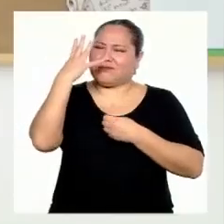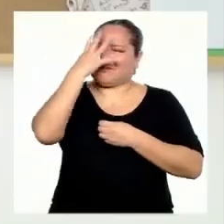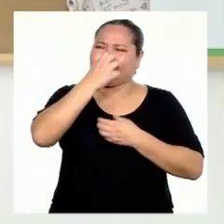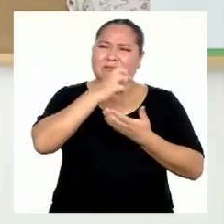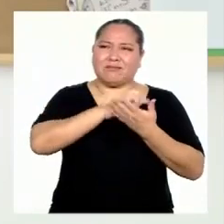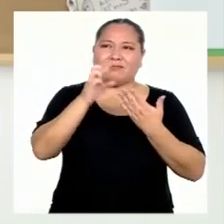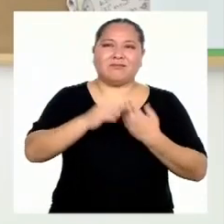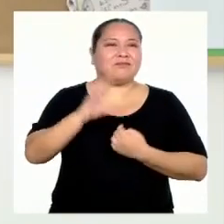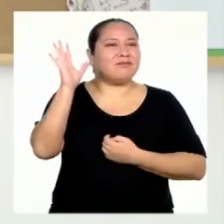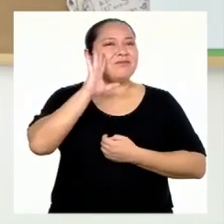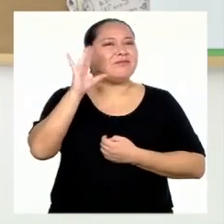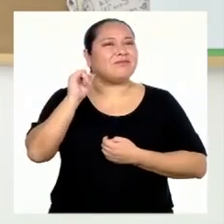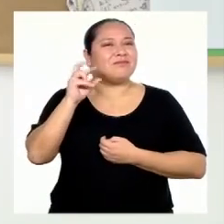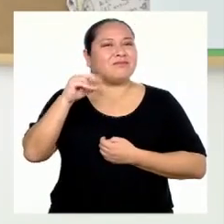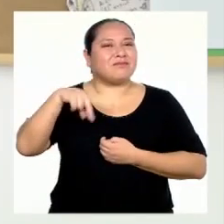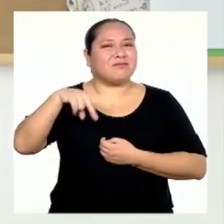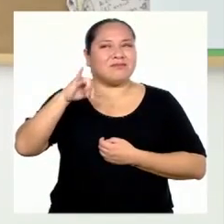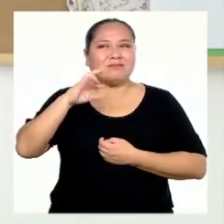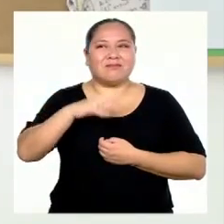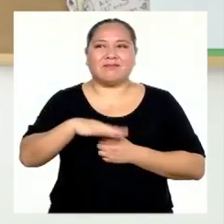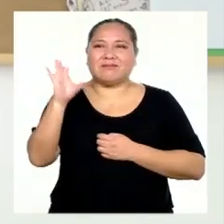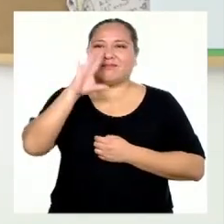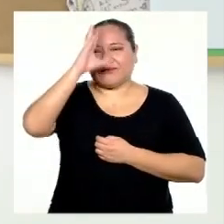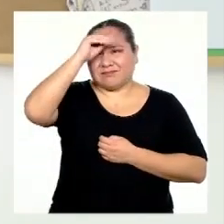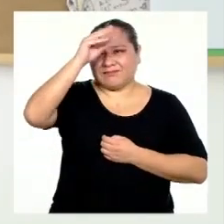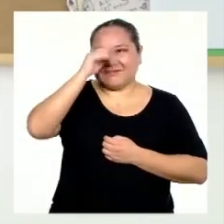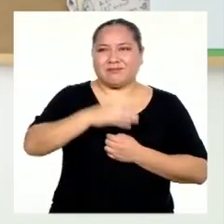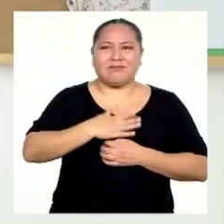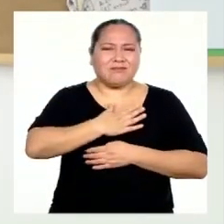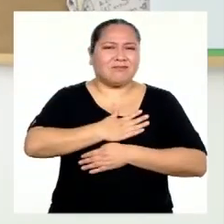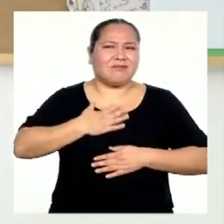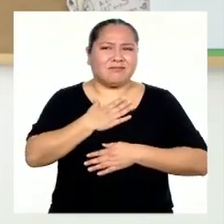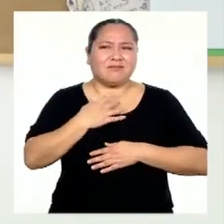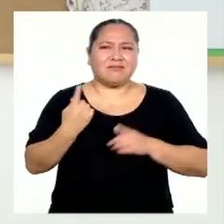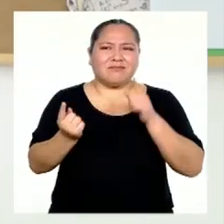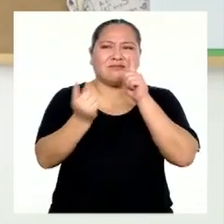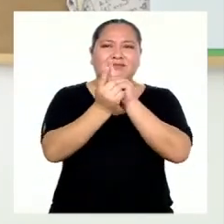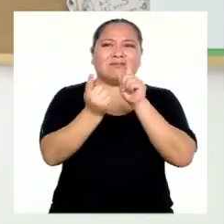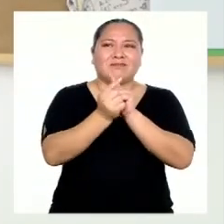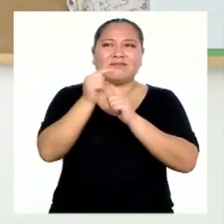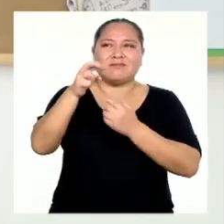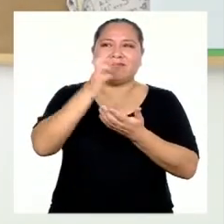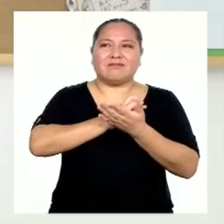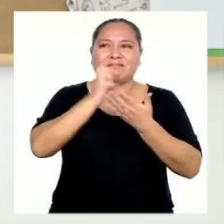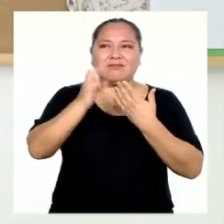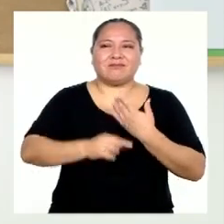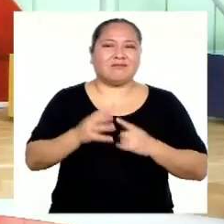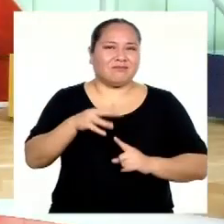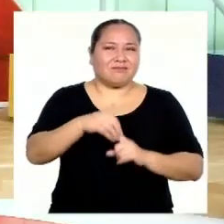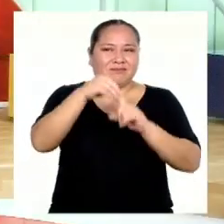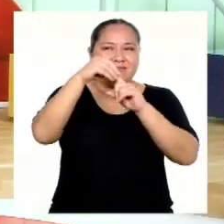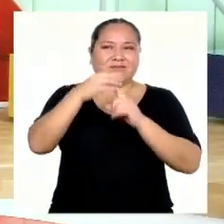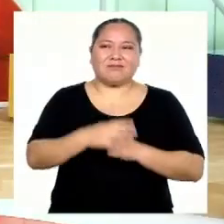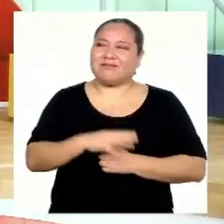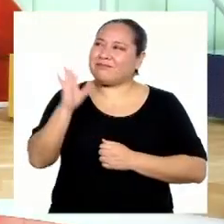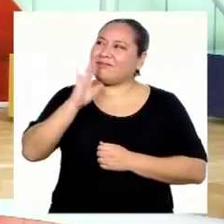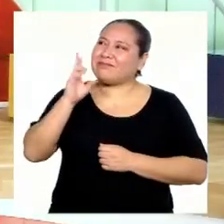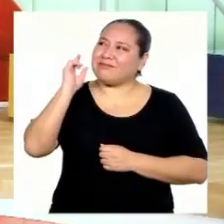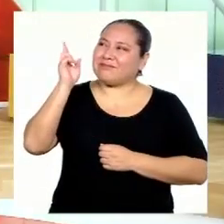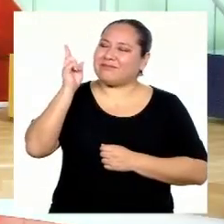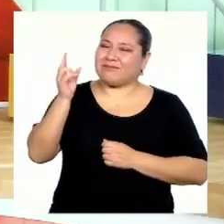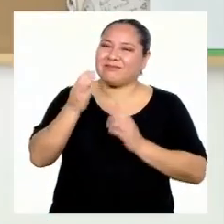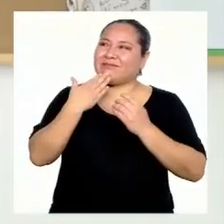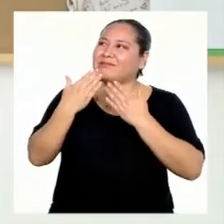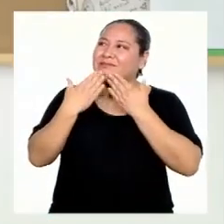Hola Yanira, hola chicas y chicos, qué gusto poder estar con ustedes para un proyecto tan especial. Hola profesora, gracias